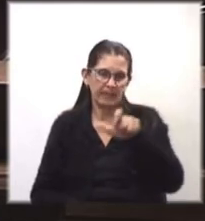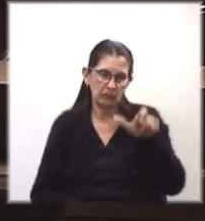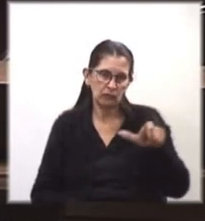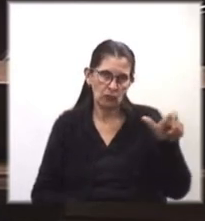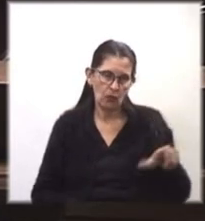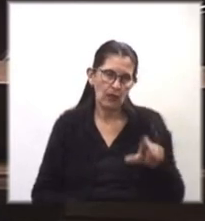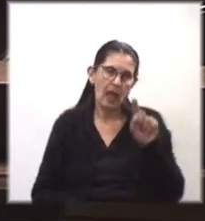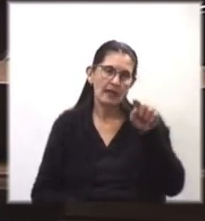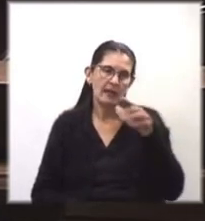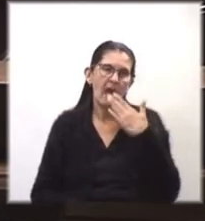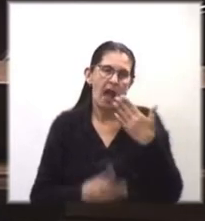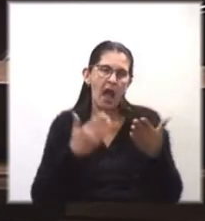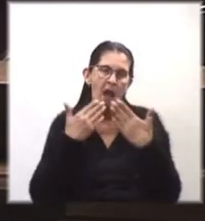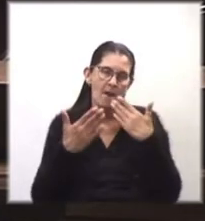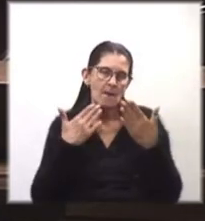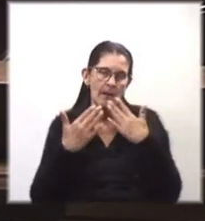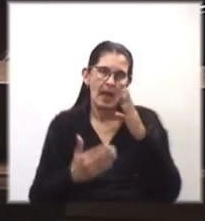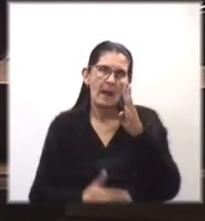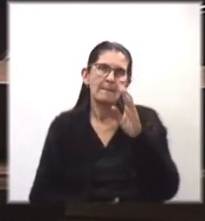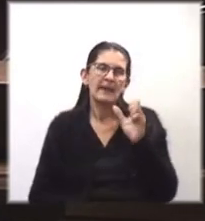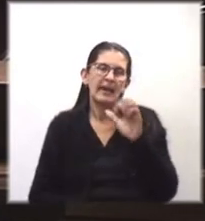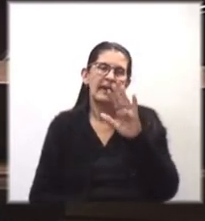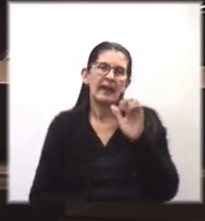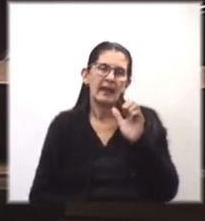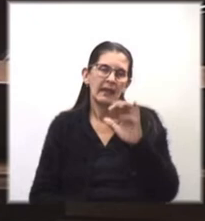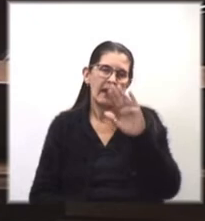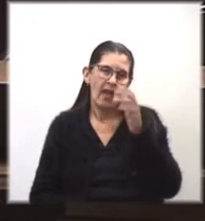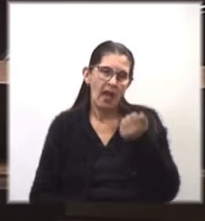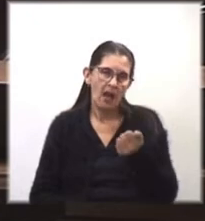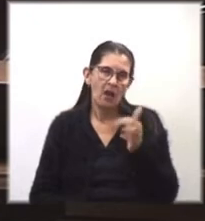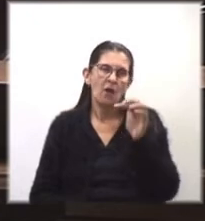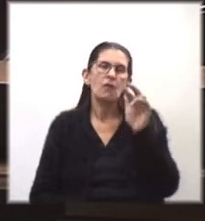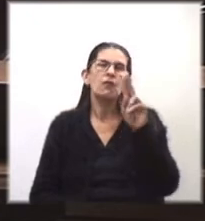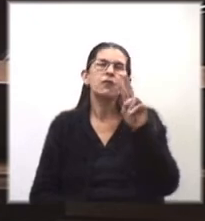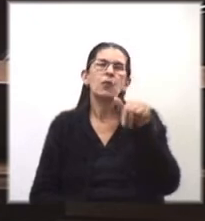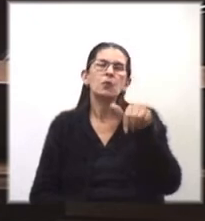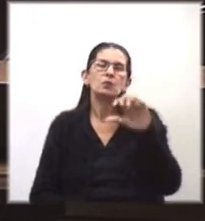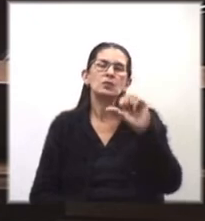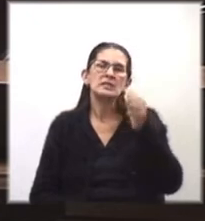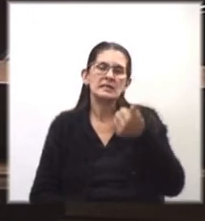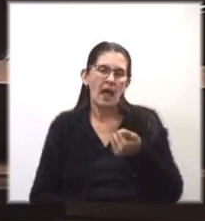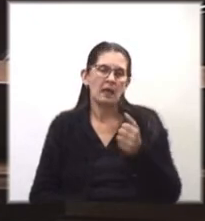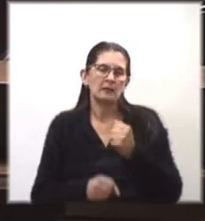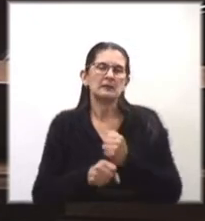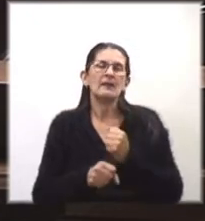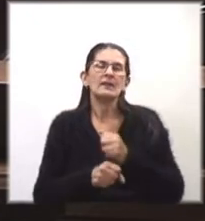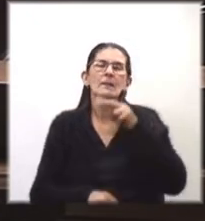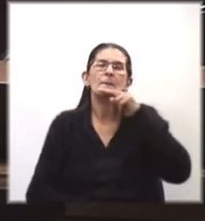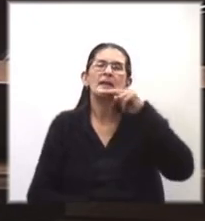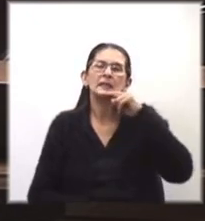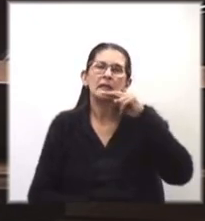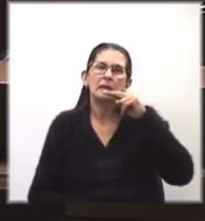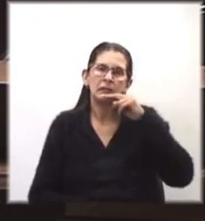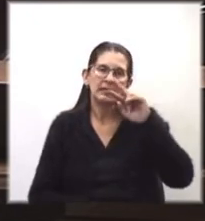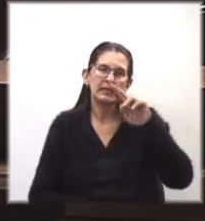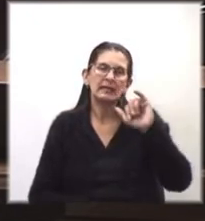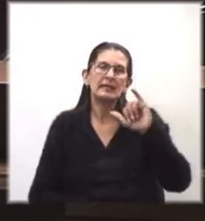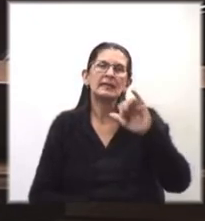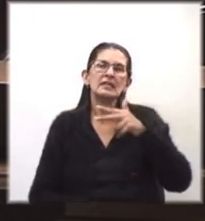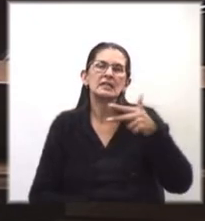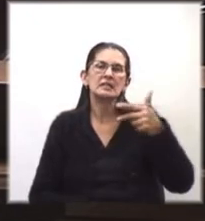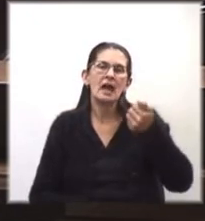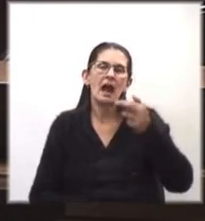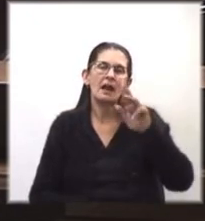Hablan allí Carlos Pereira, en representación de FUNSA, Héctor Seco, trabajador metalúrgico, Richard Reed, trabajador